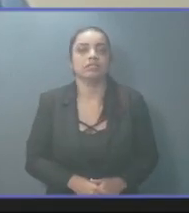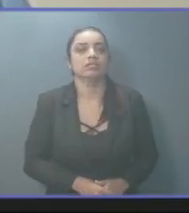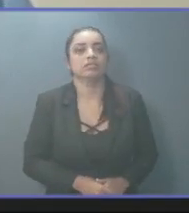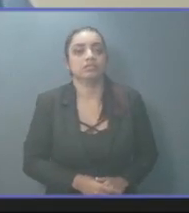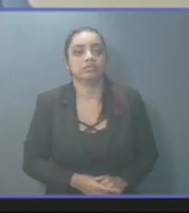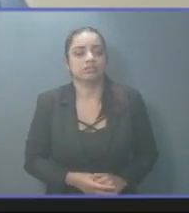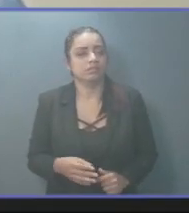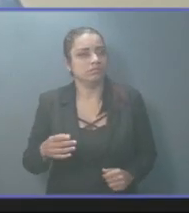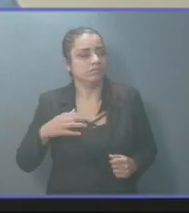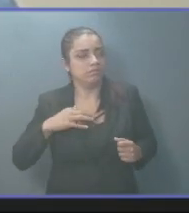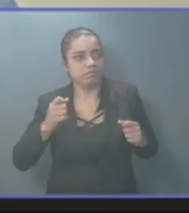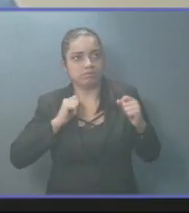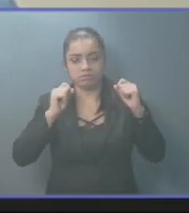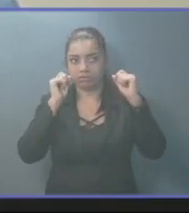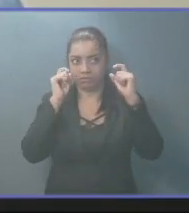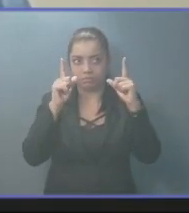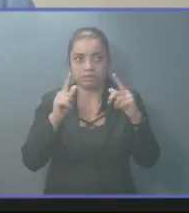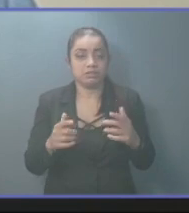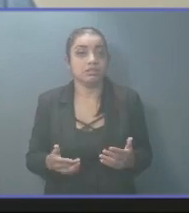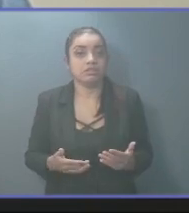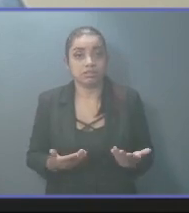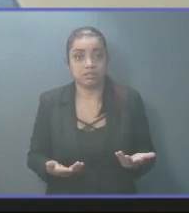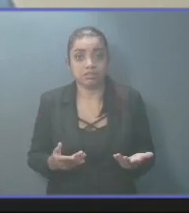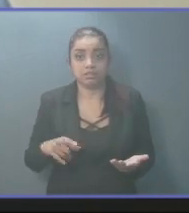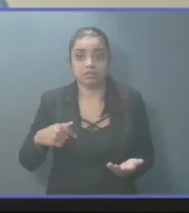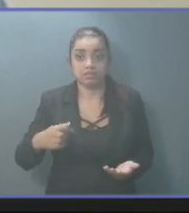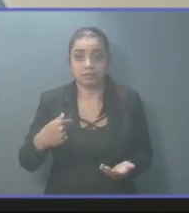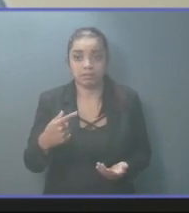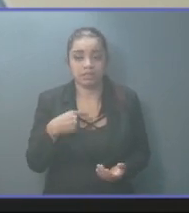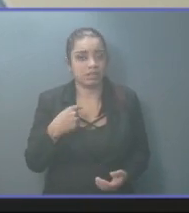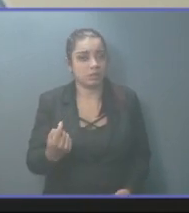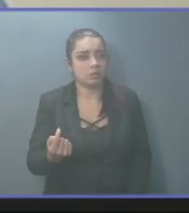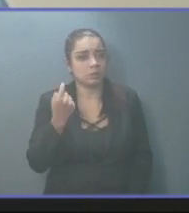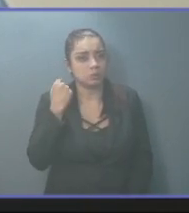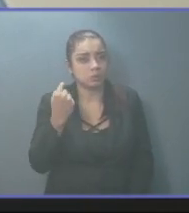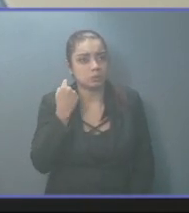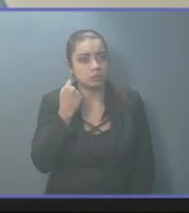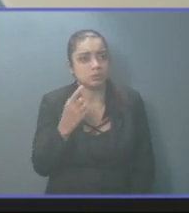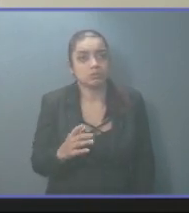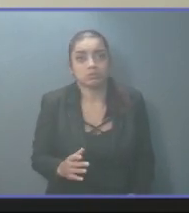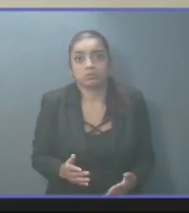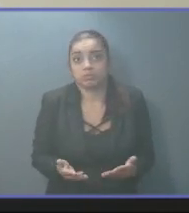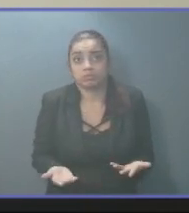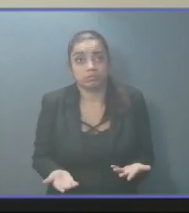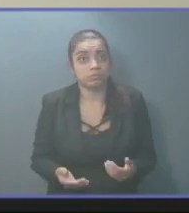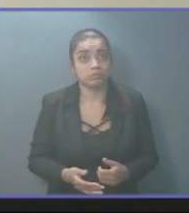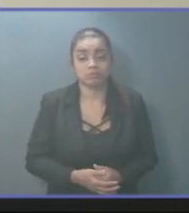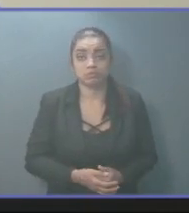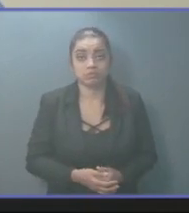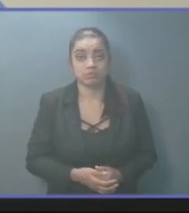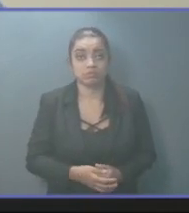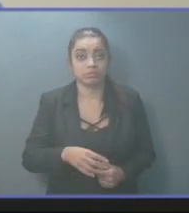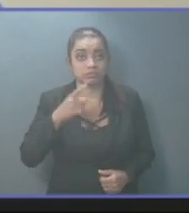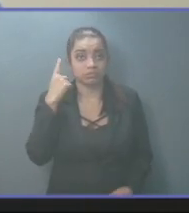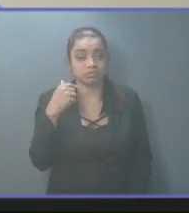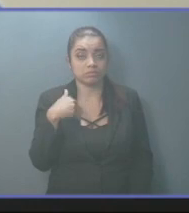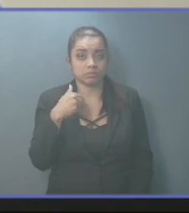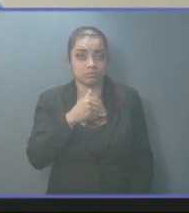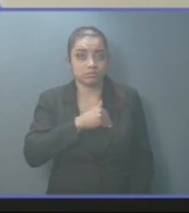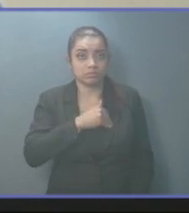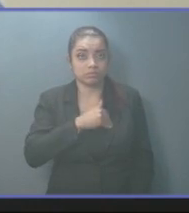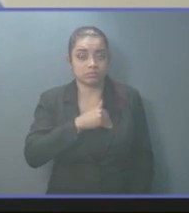me sorprende que siempre hay una evasión a la pregunta porque el ministro es parte del